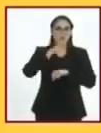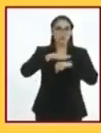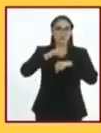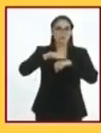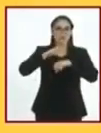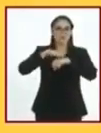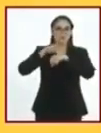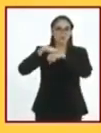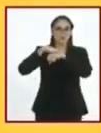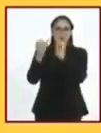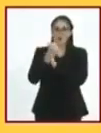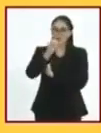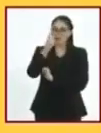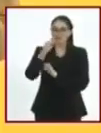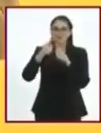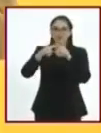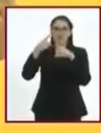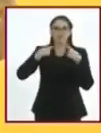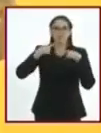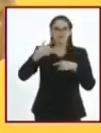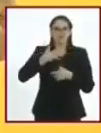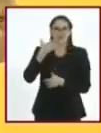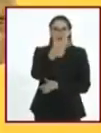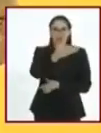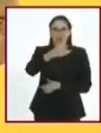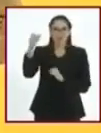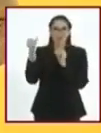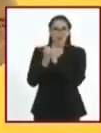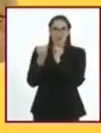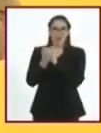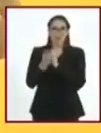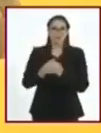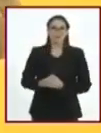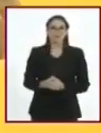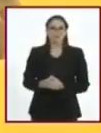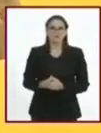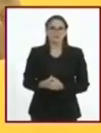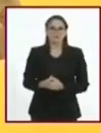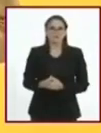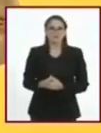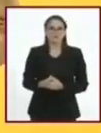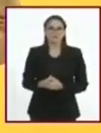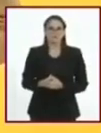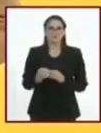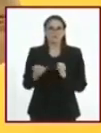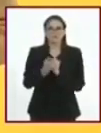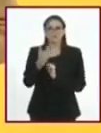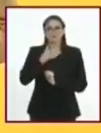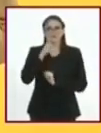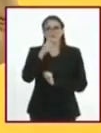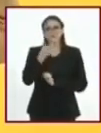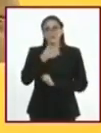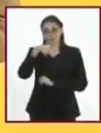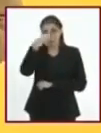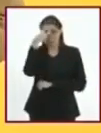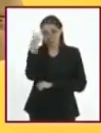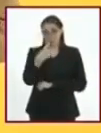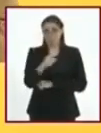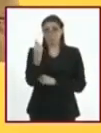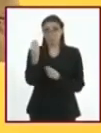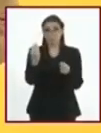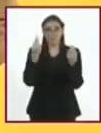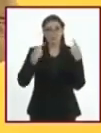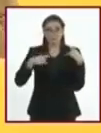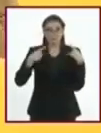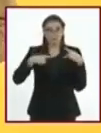la población que vive en el campo. El siguiente video nos permitirá identificar que en México gran parte de la